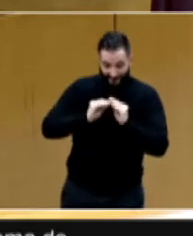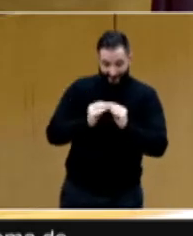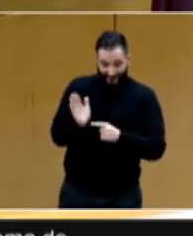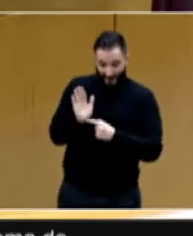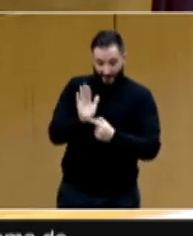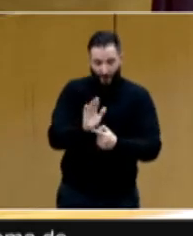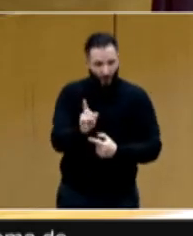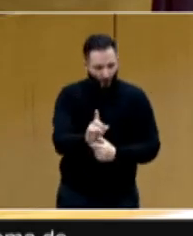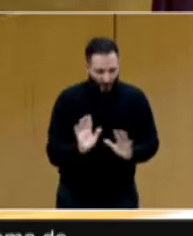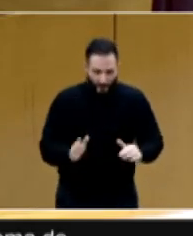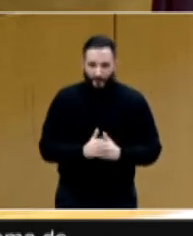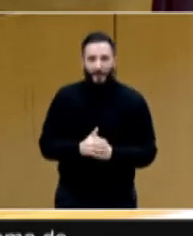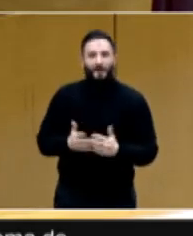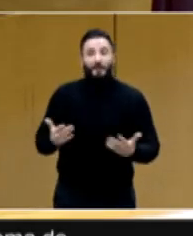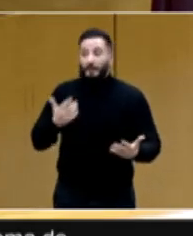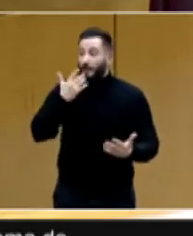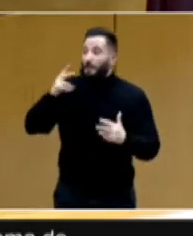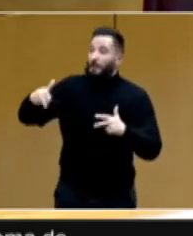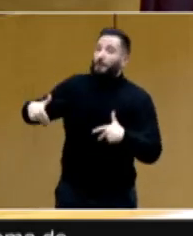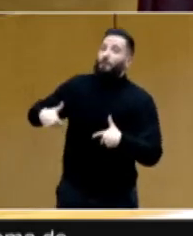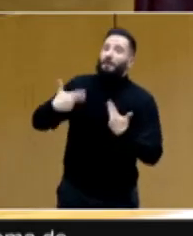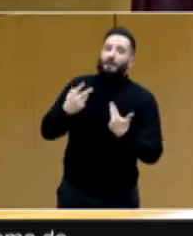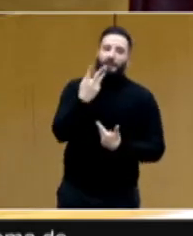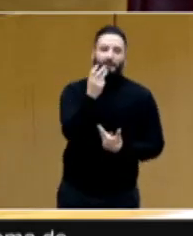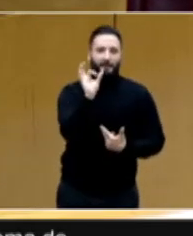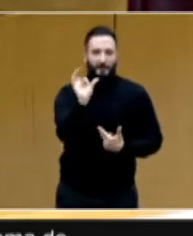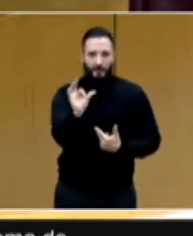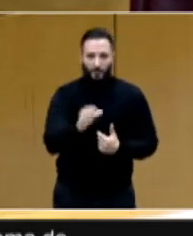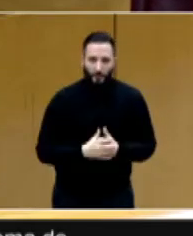incluso la palabra si me permites 30 segundos